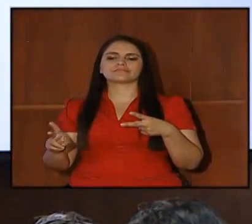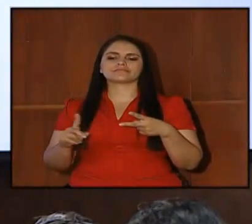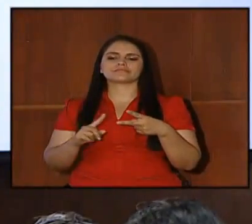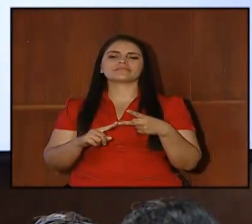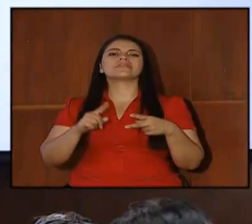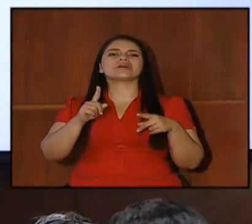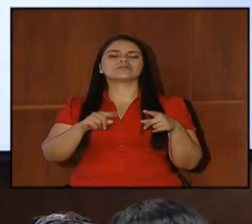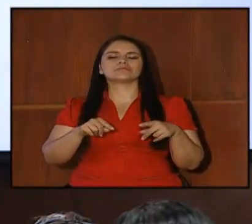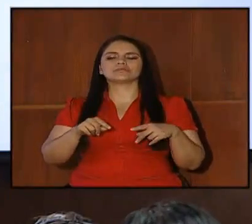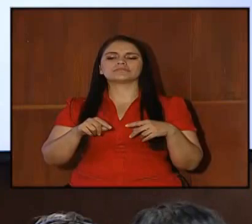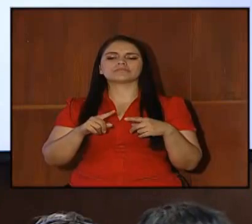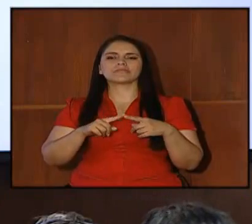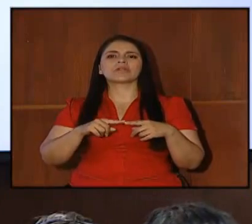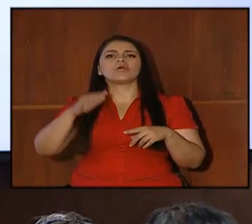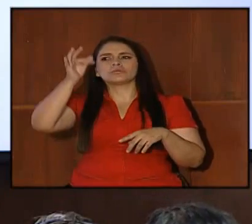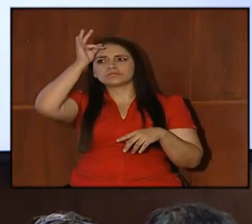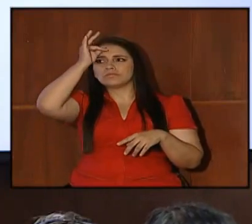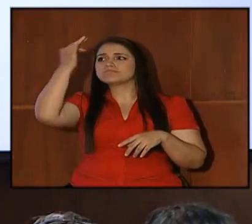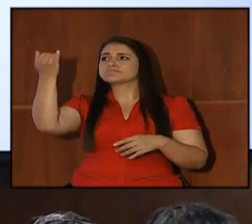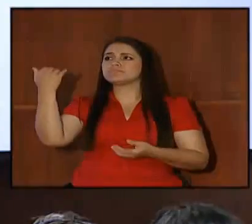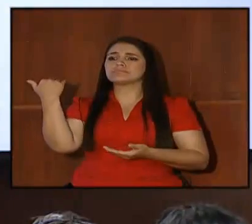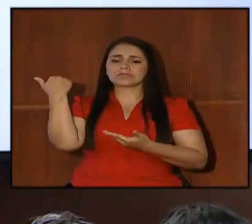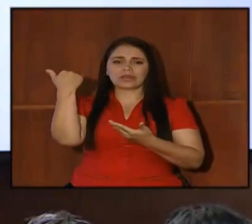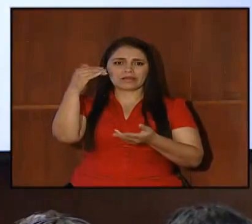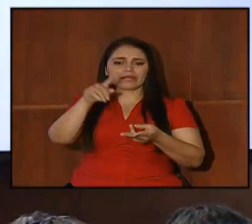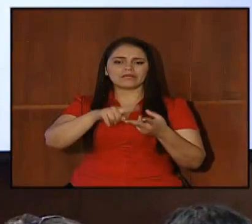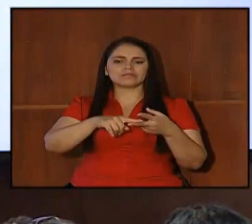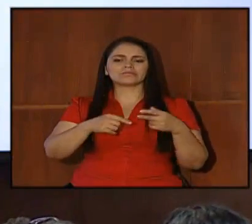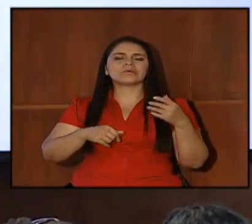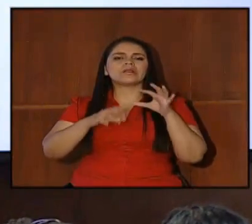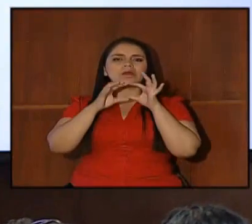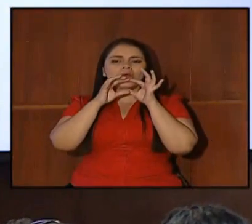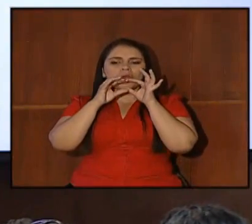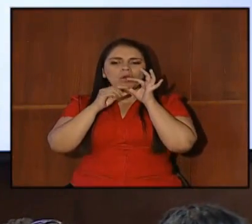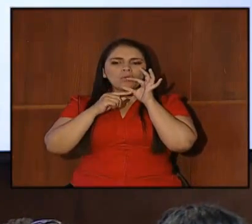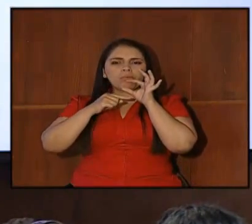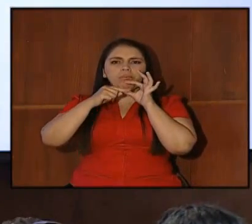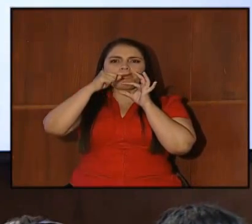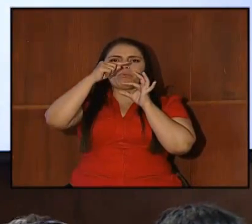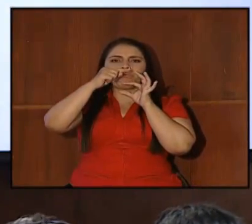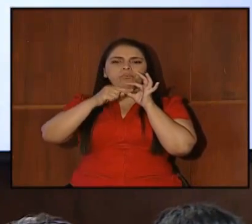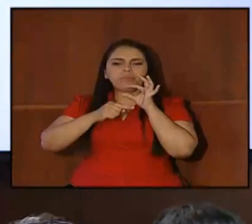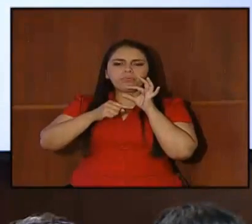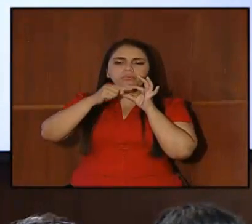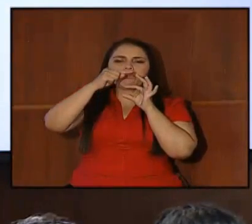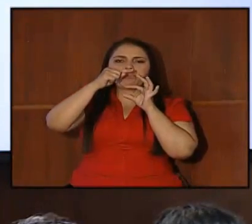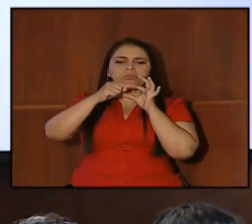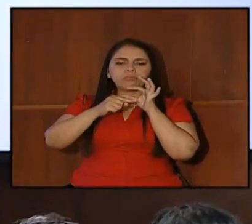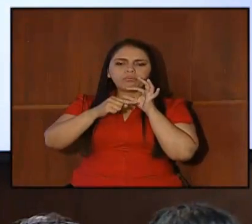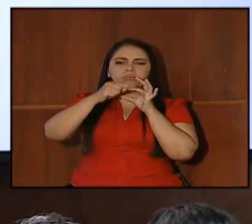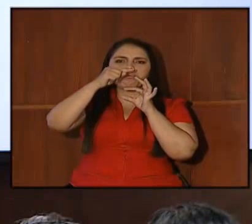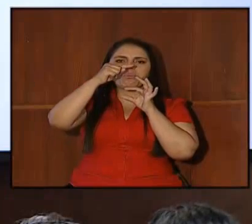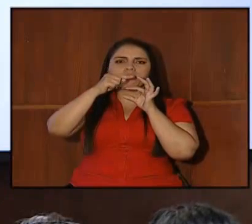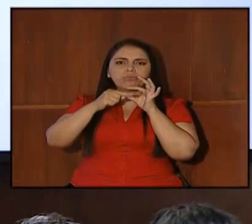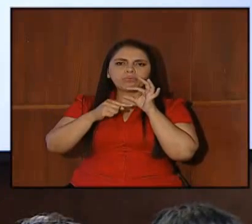lo tiene y en el hospital se los dan, es una forma de soplar la bolita y la bolita